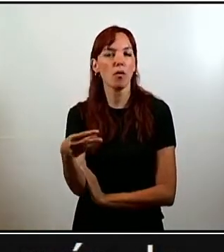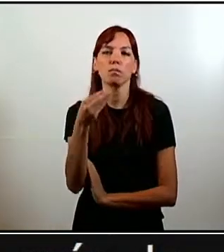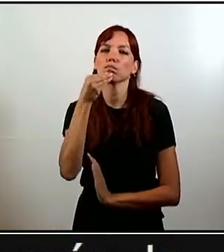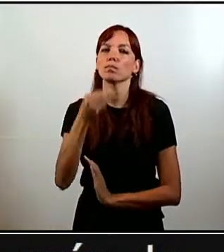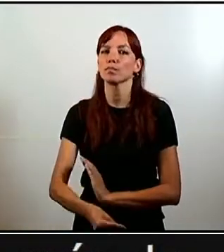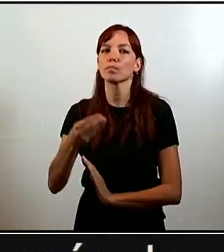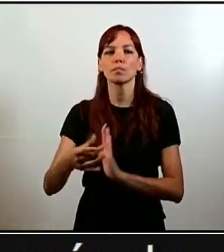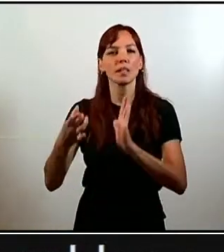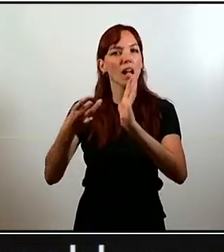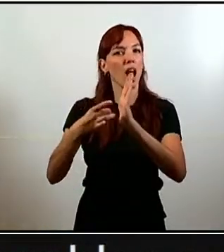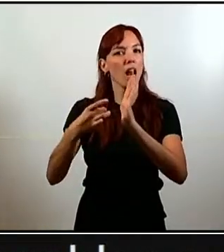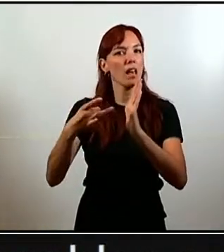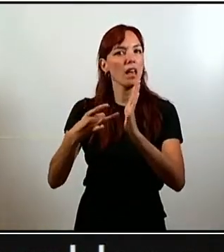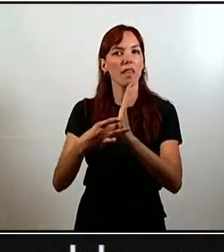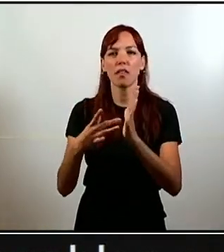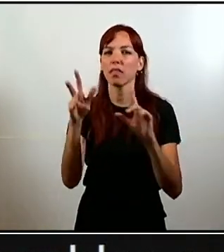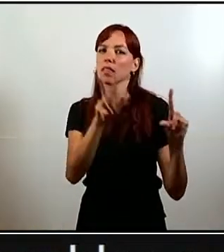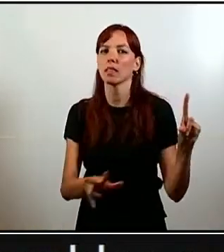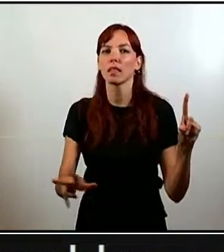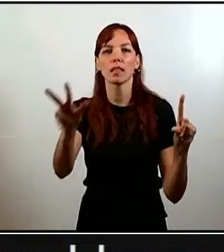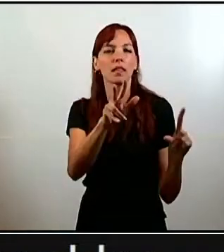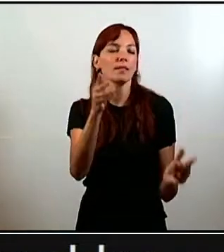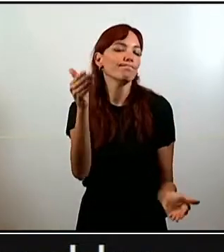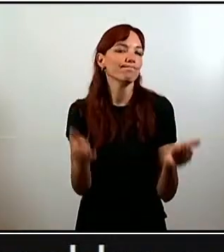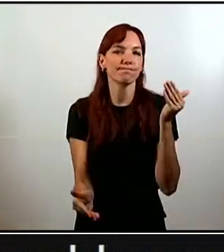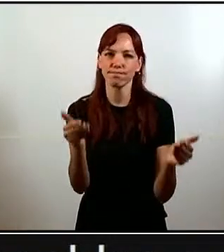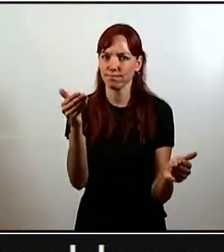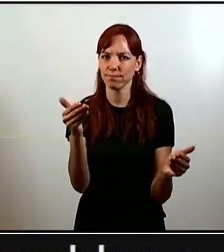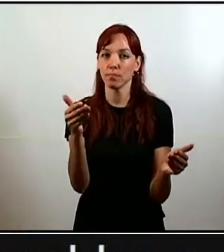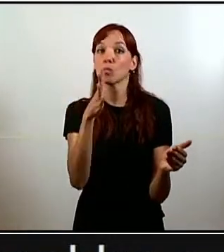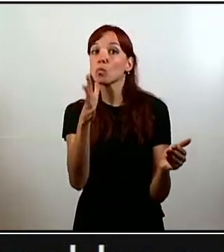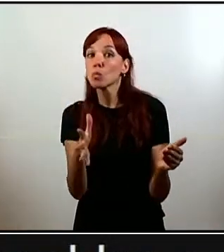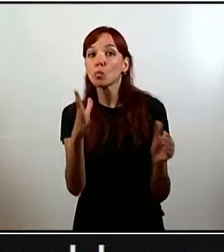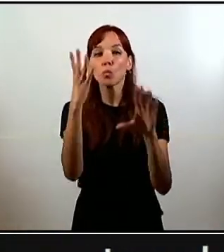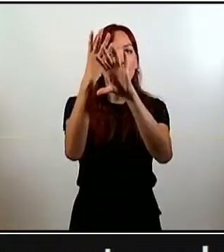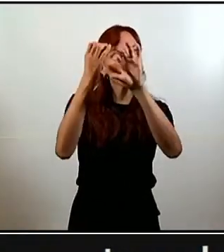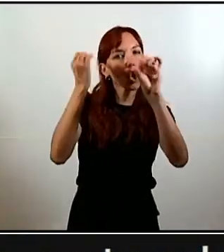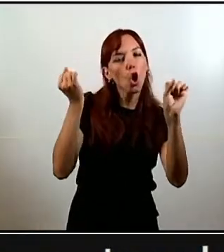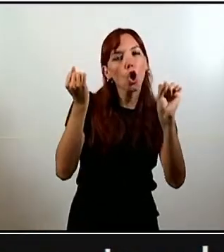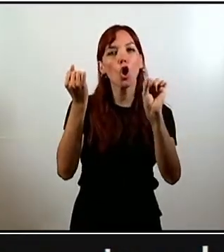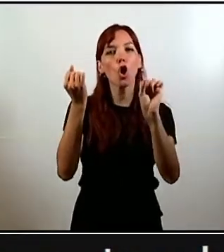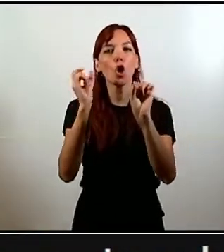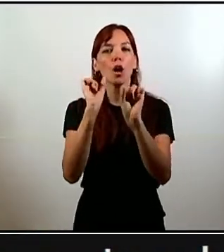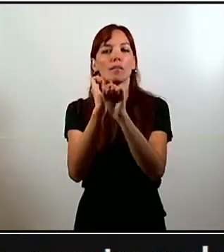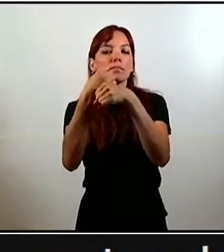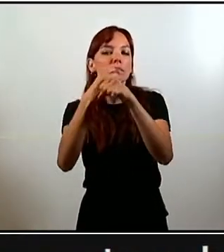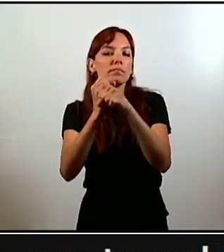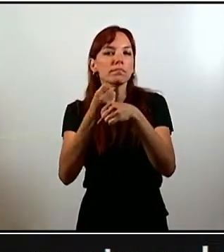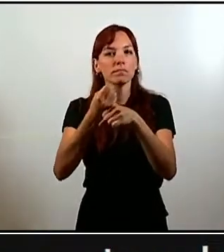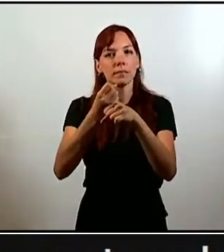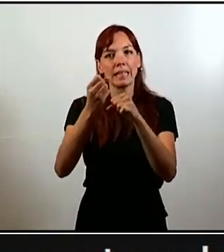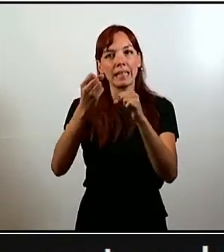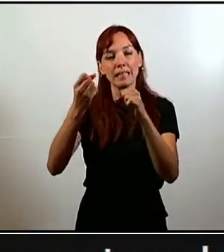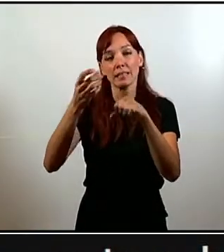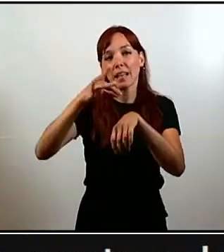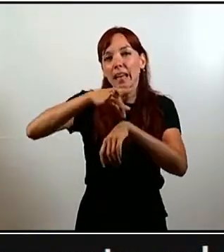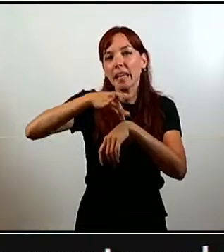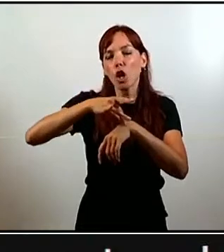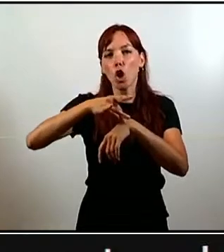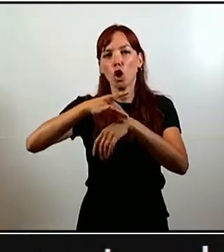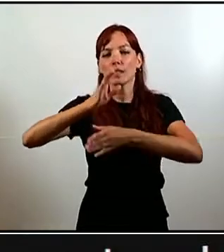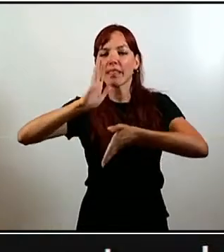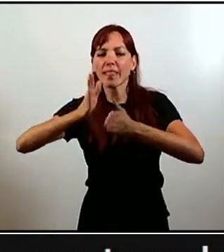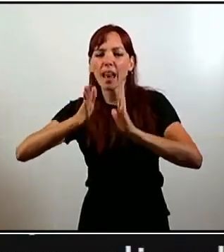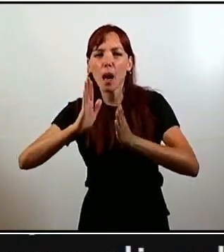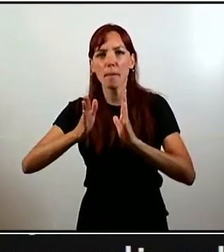centros de todo el país, que tiene protocolos y ensayos clínicos internacionales, terapia personalizada y que está